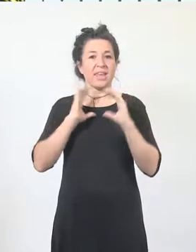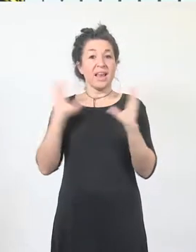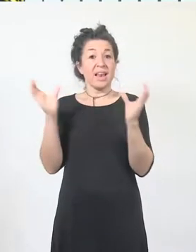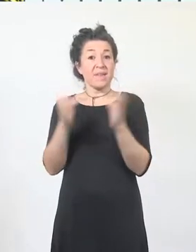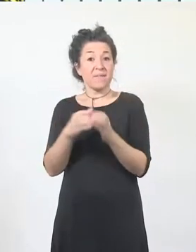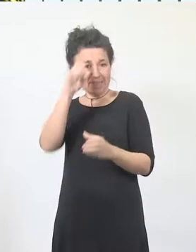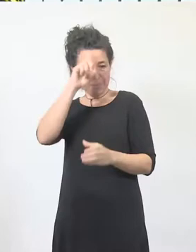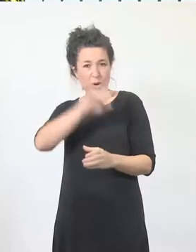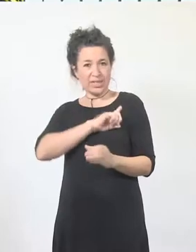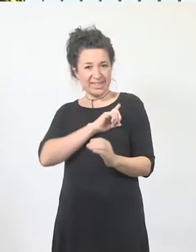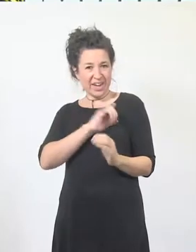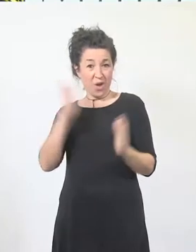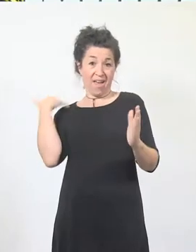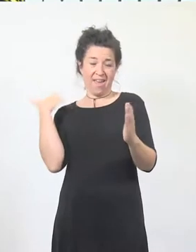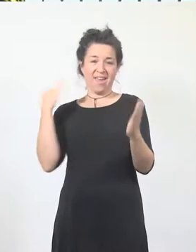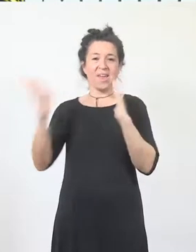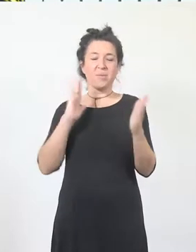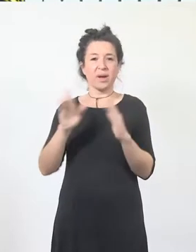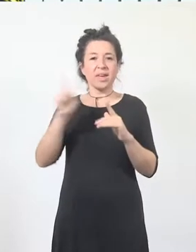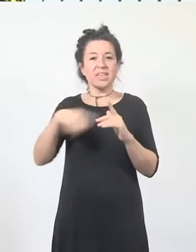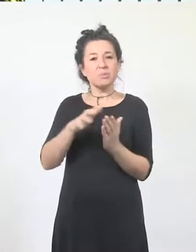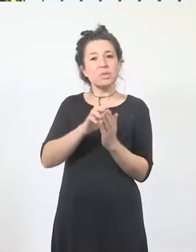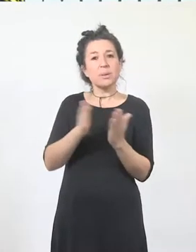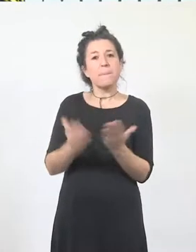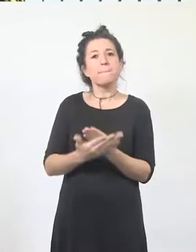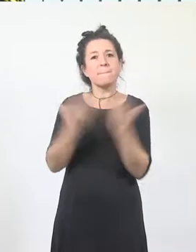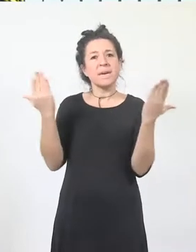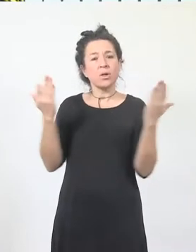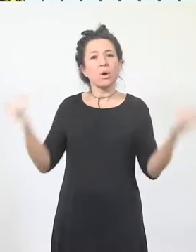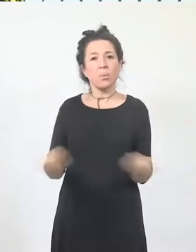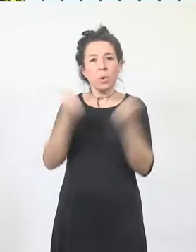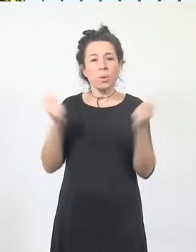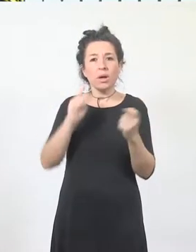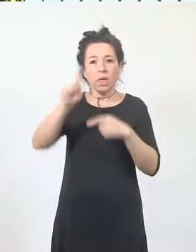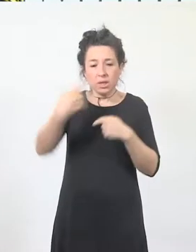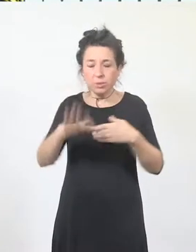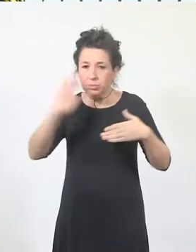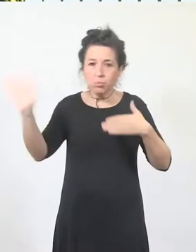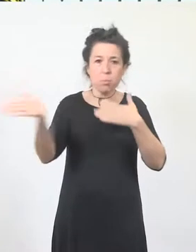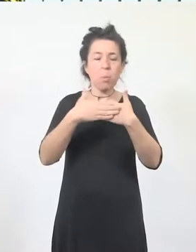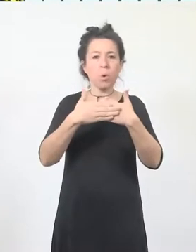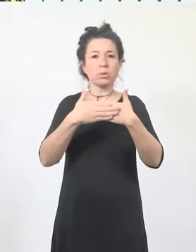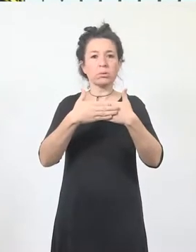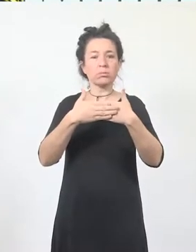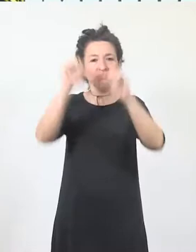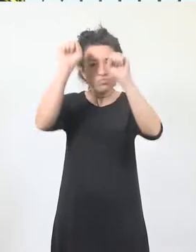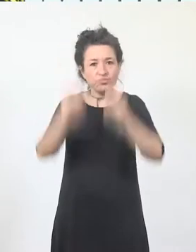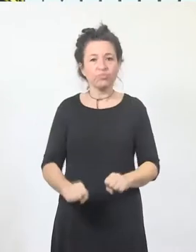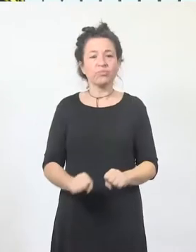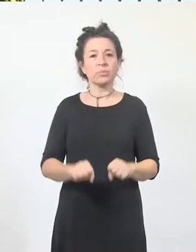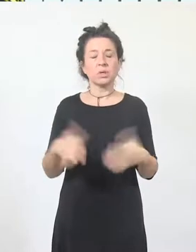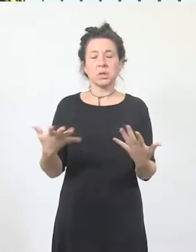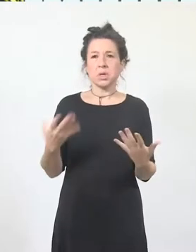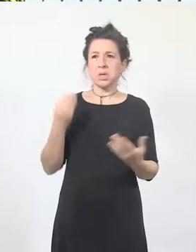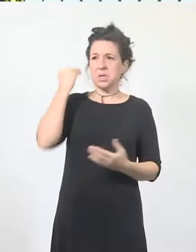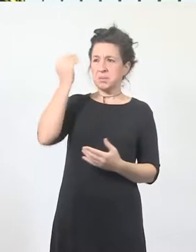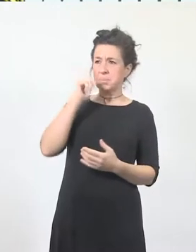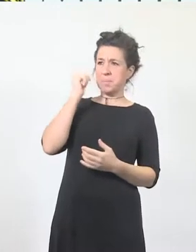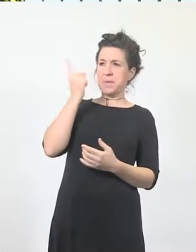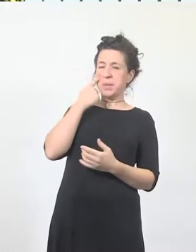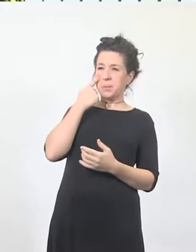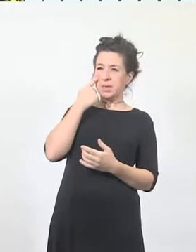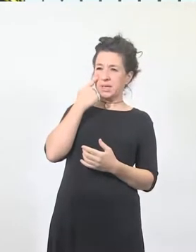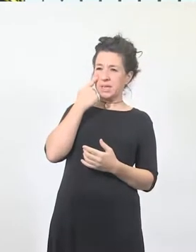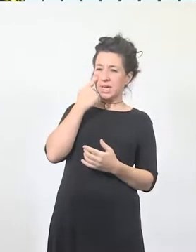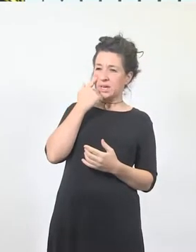sí. Y luego la publiqué en un periódico que luego se cerró. Y luego me di cuenta y digo, vaya, pues igual se cierran las cosas,